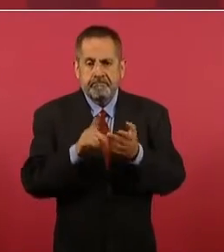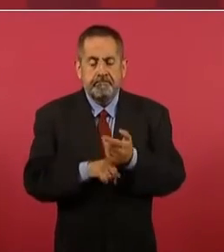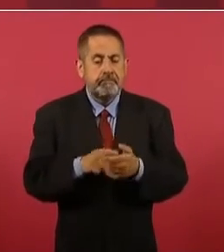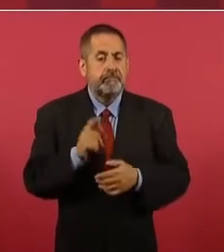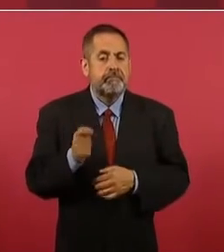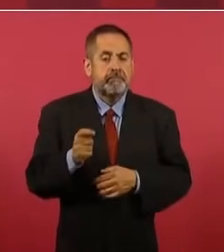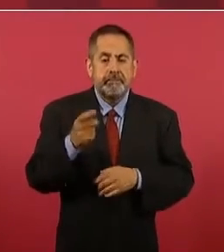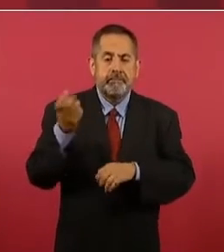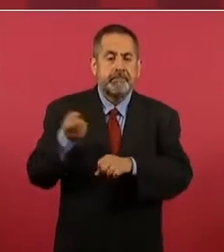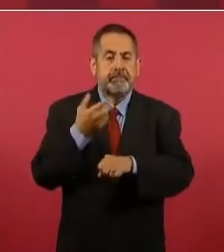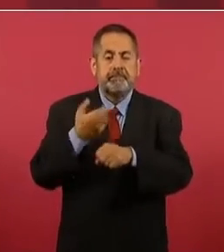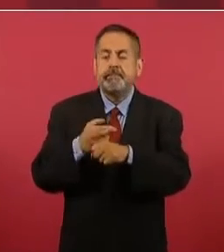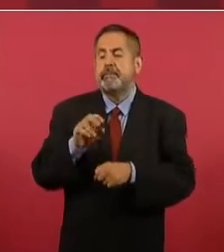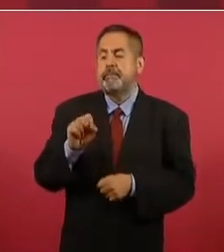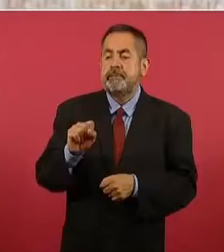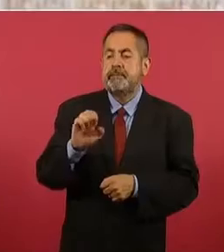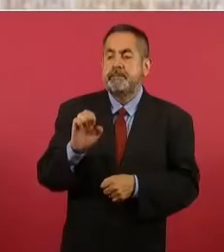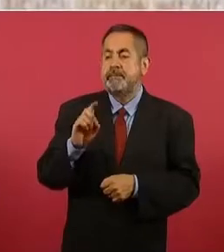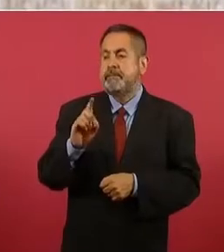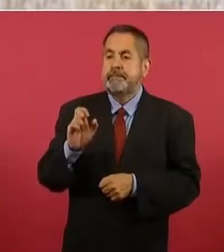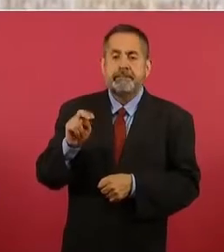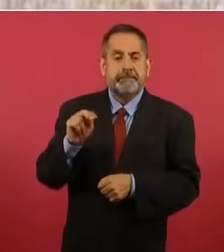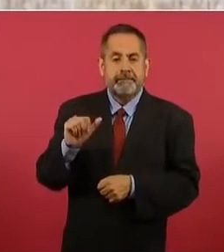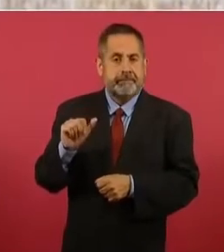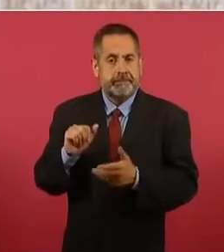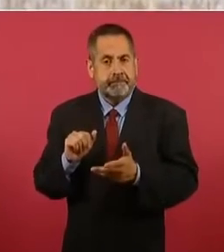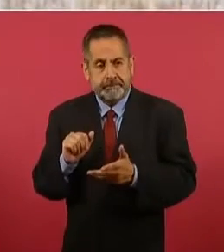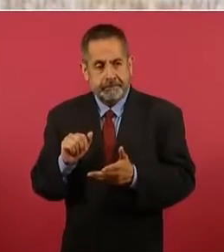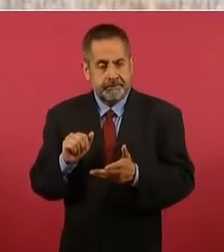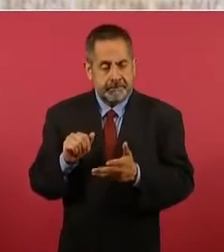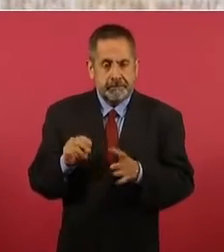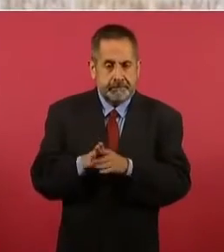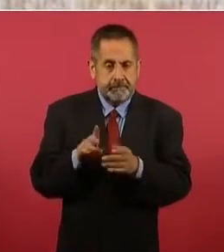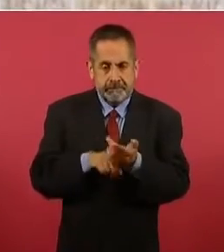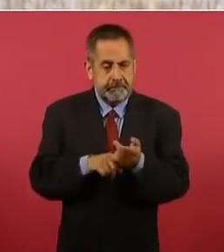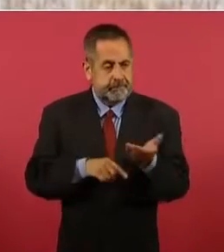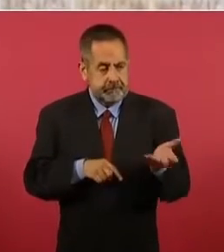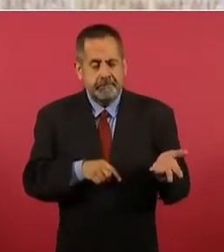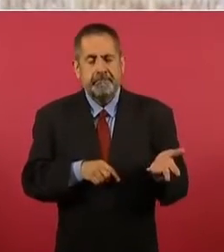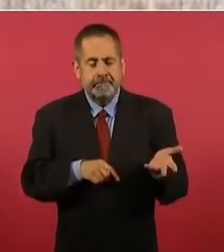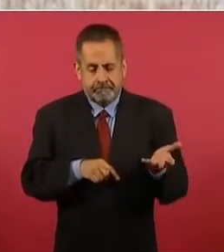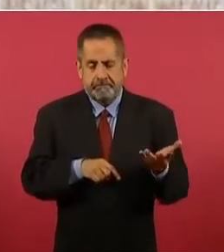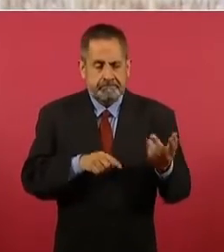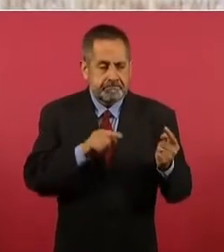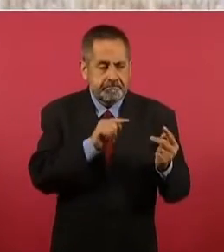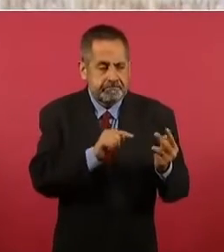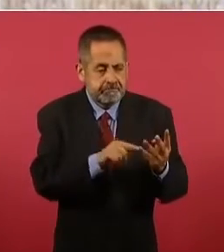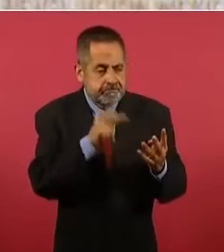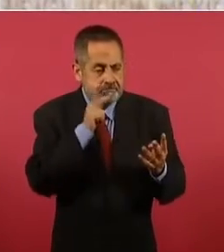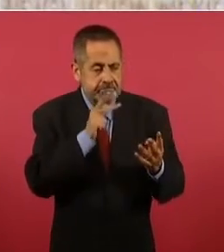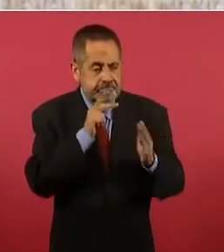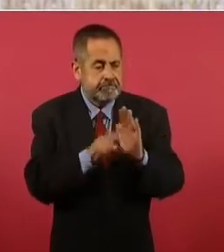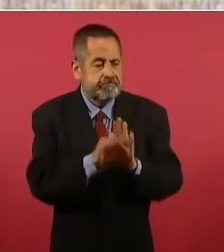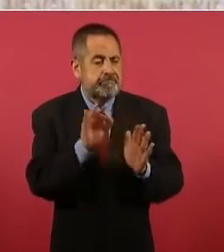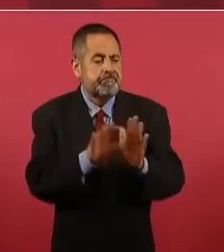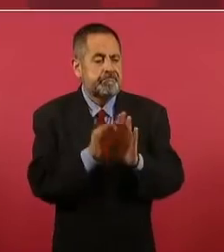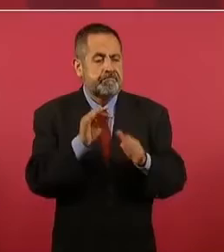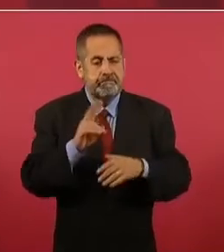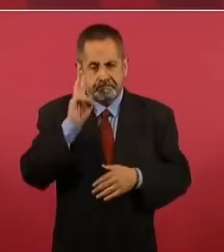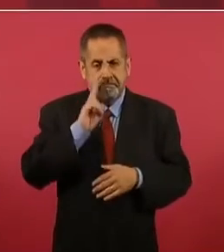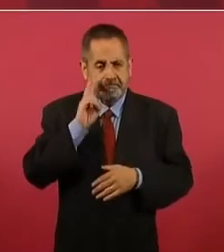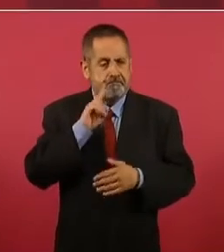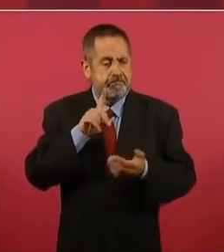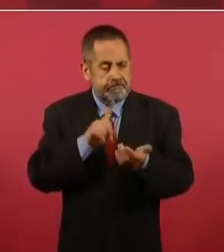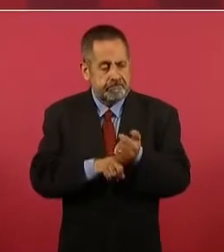está la Secretaría de la Defensa y hay elementos suficientes del